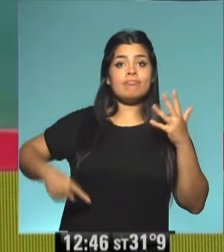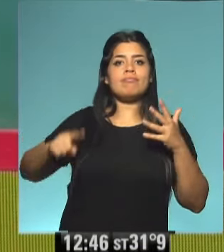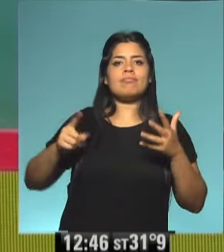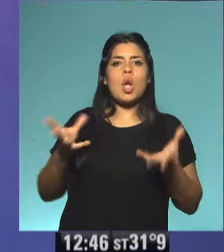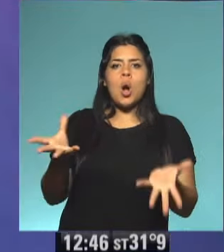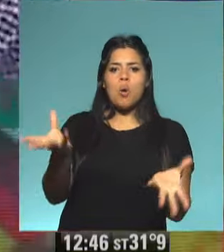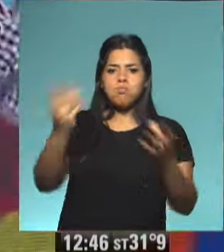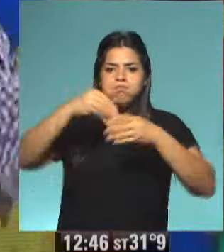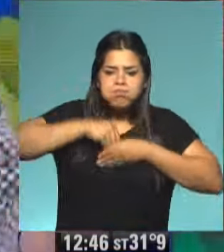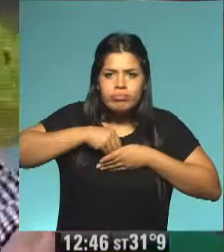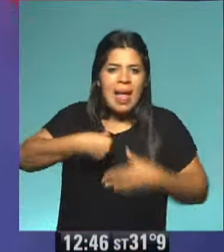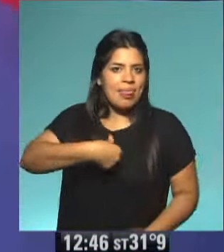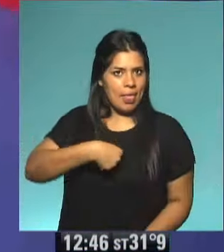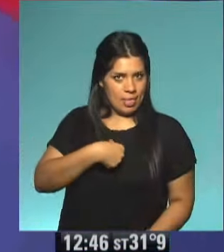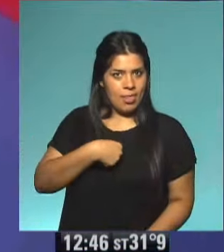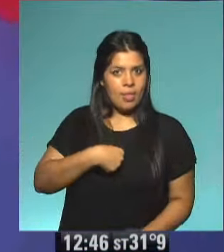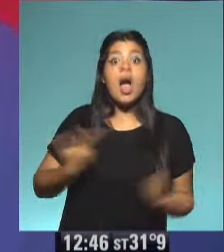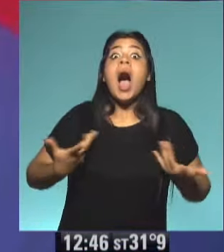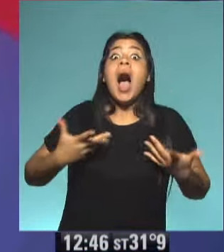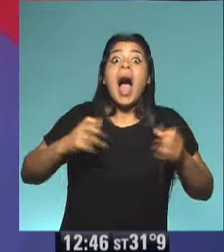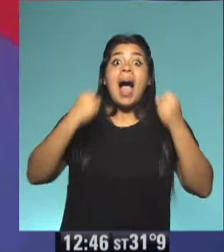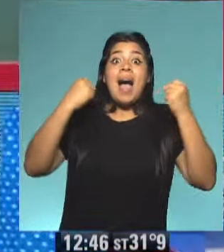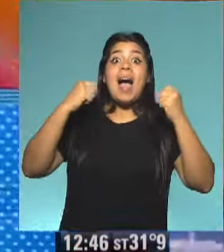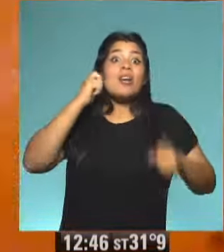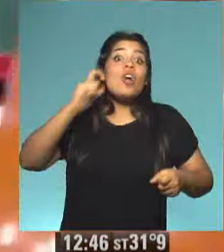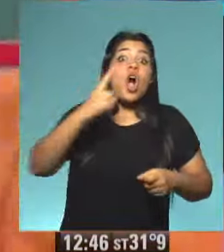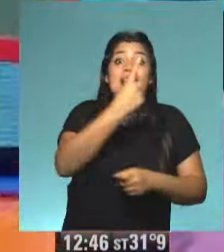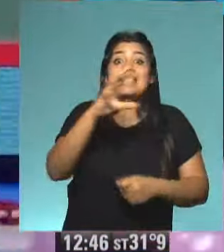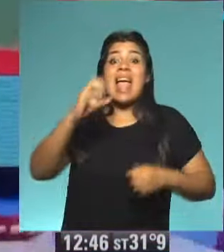nuestra identidad. ¡Llegamos a los 100!